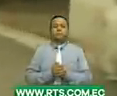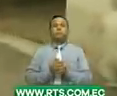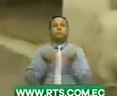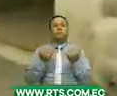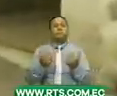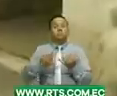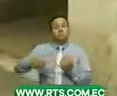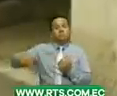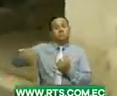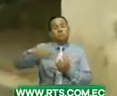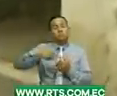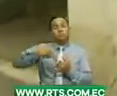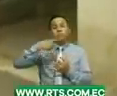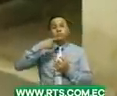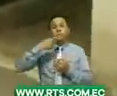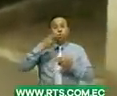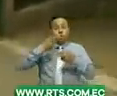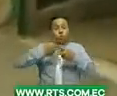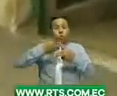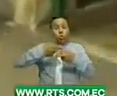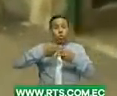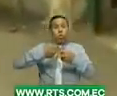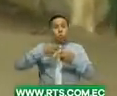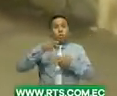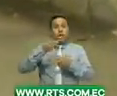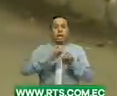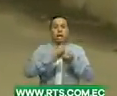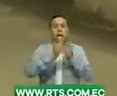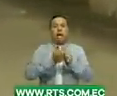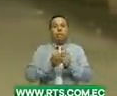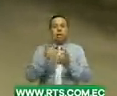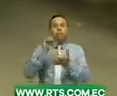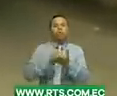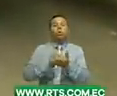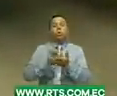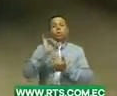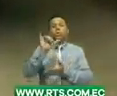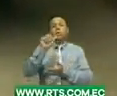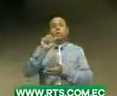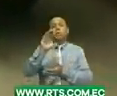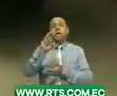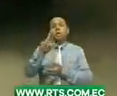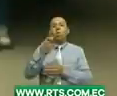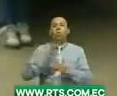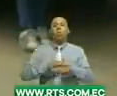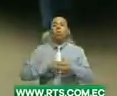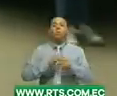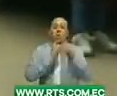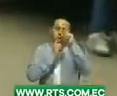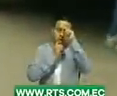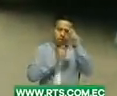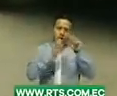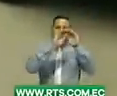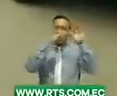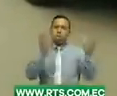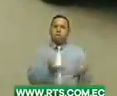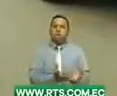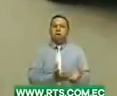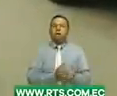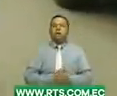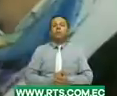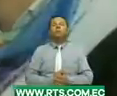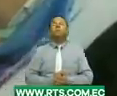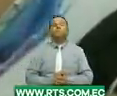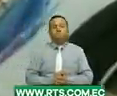Ahora que ha cambiado su nombre mestizo por Yacu, dice... En honor a la Pachamama. En Azuay, con cámaras